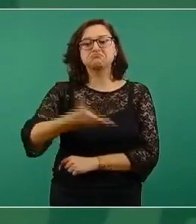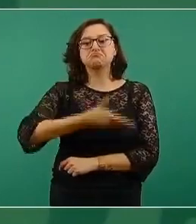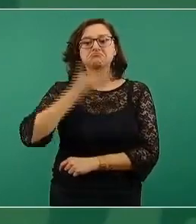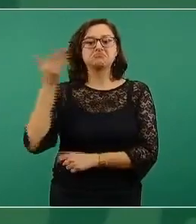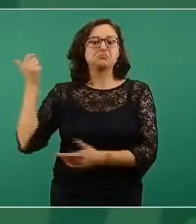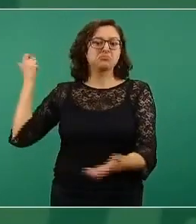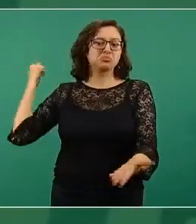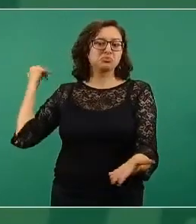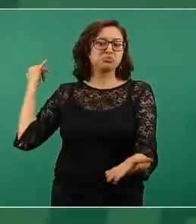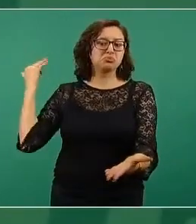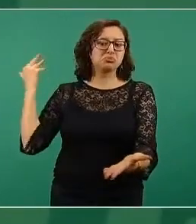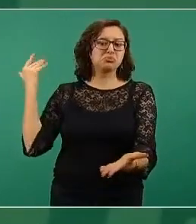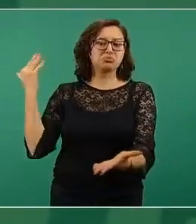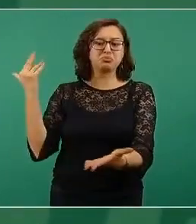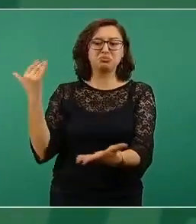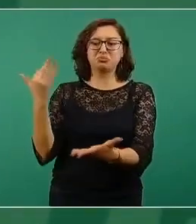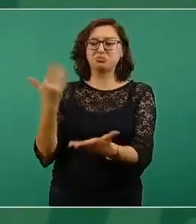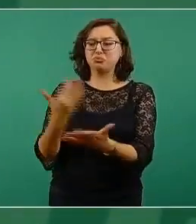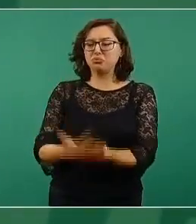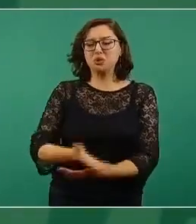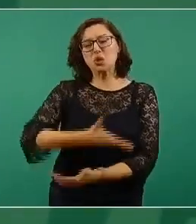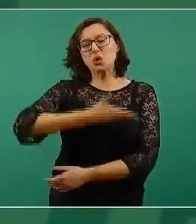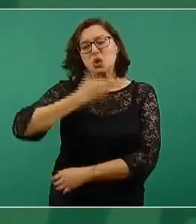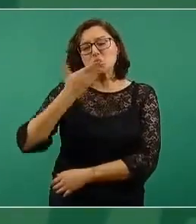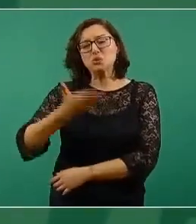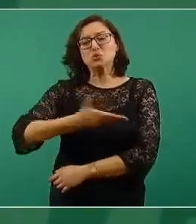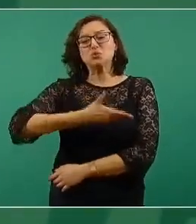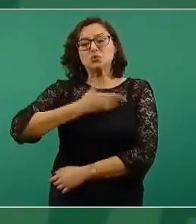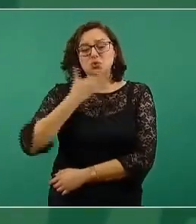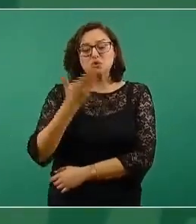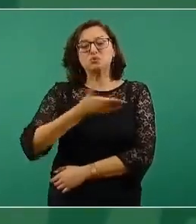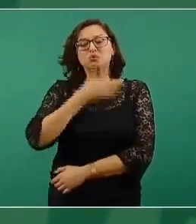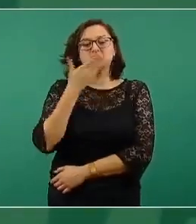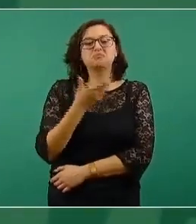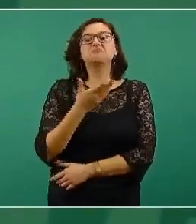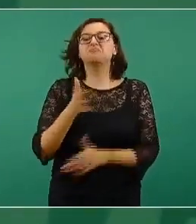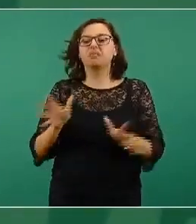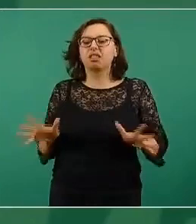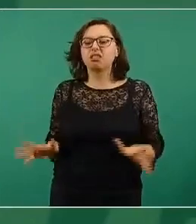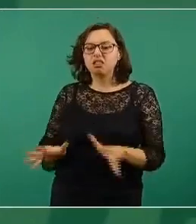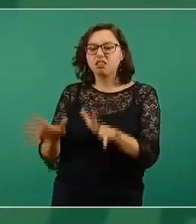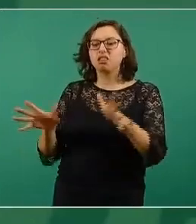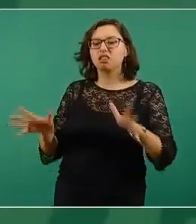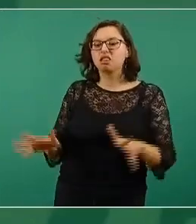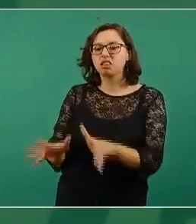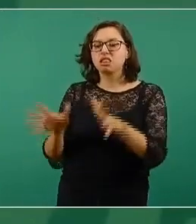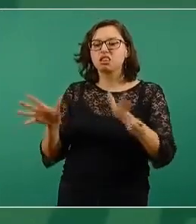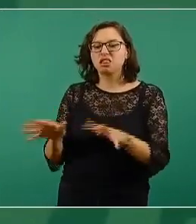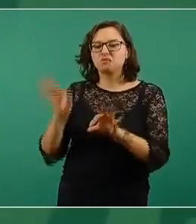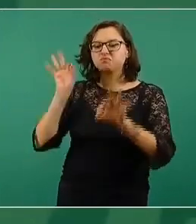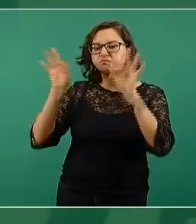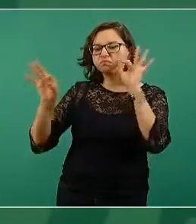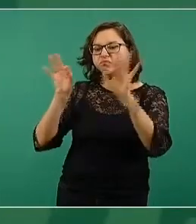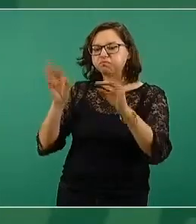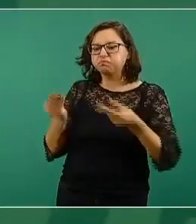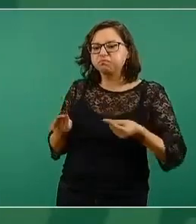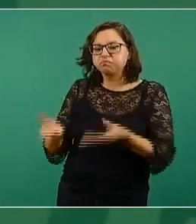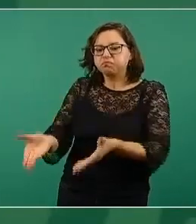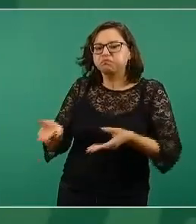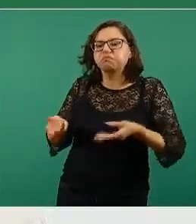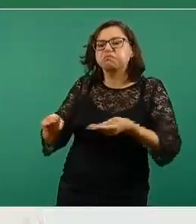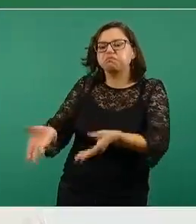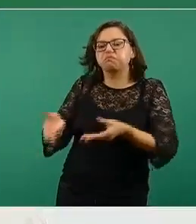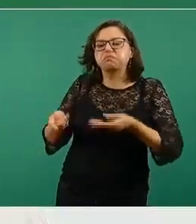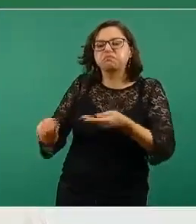está inundado, plagado, invadido por productos industrializados, procesados,